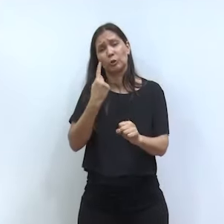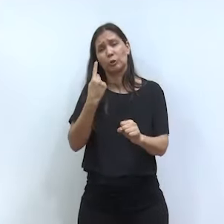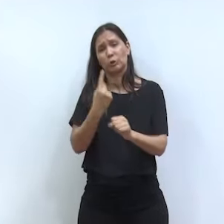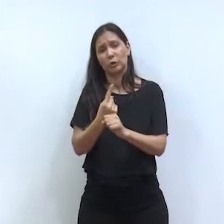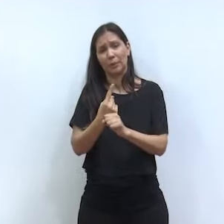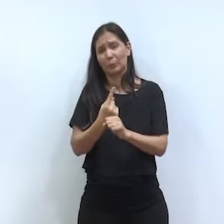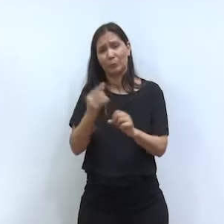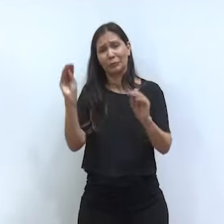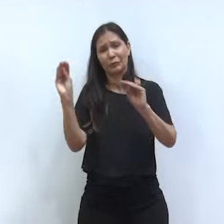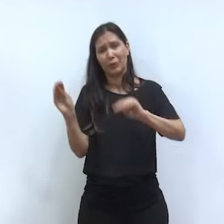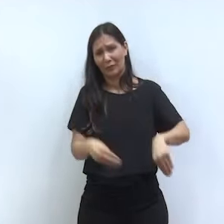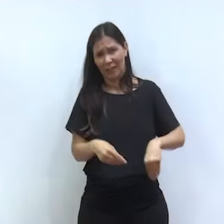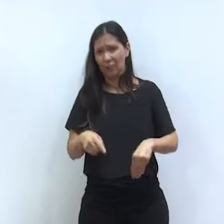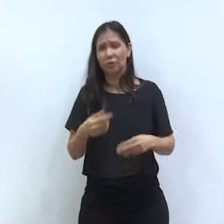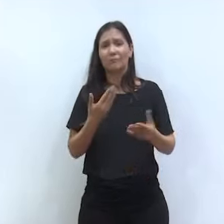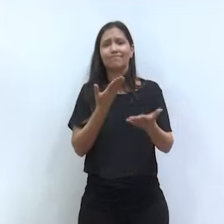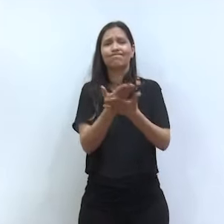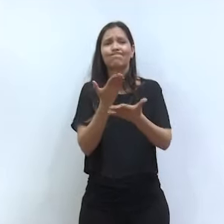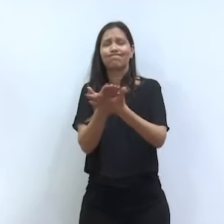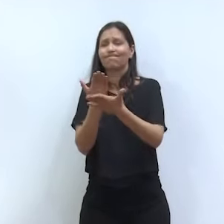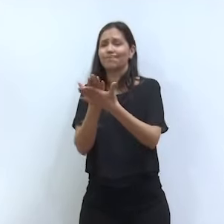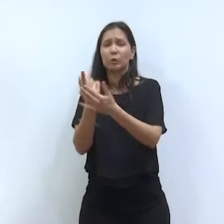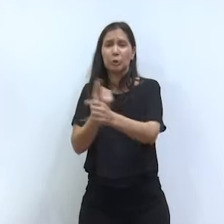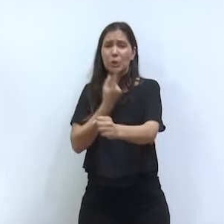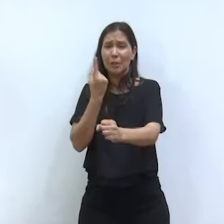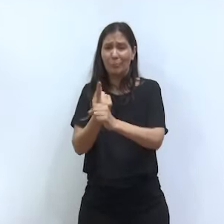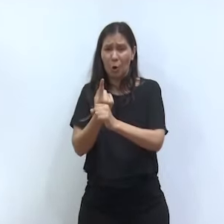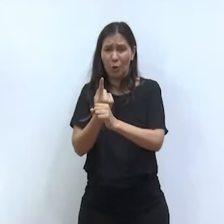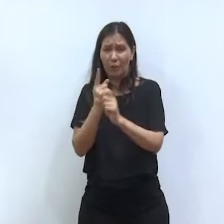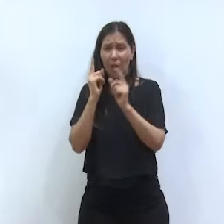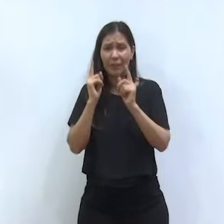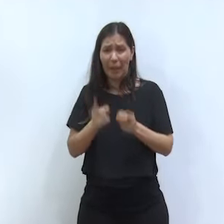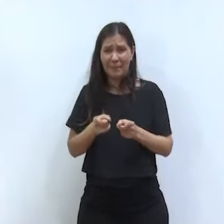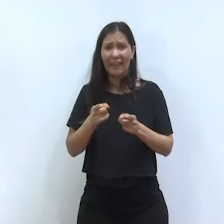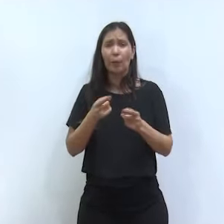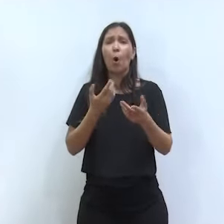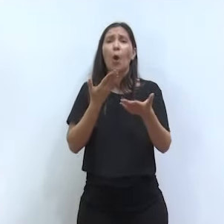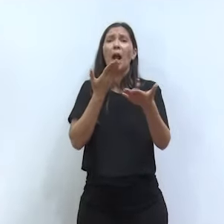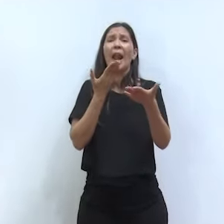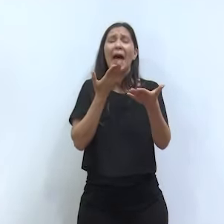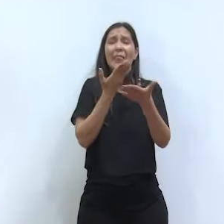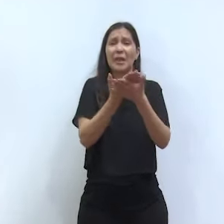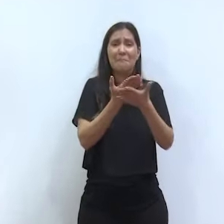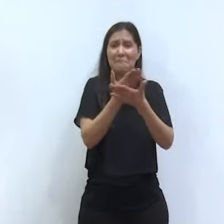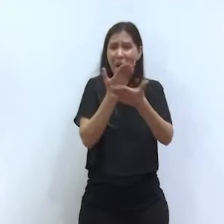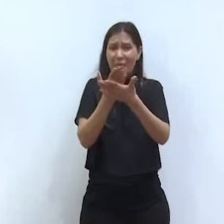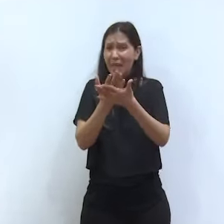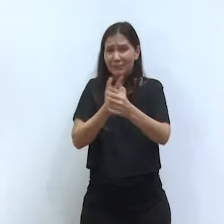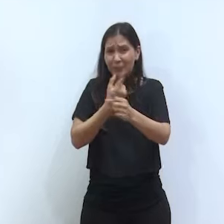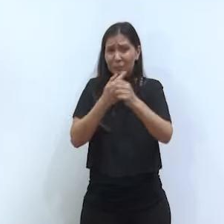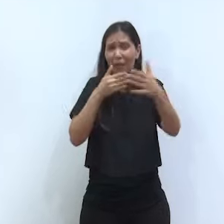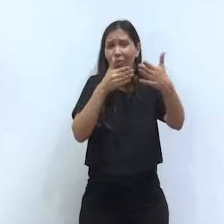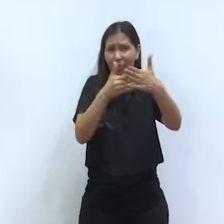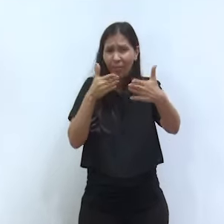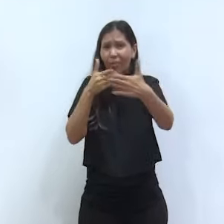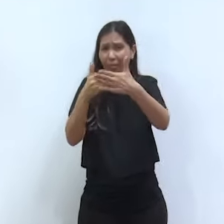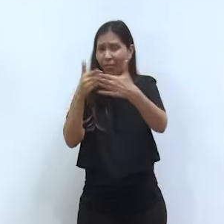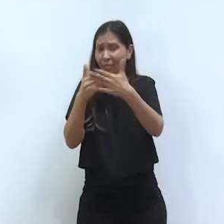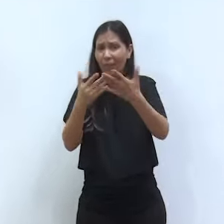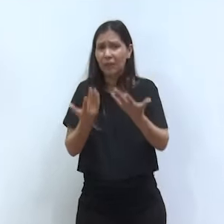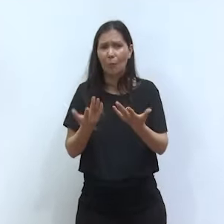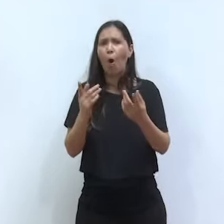logró demandar incluso ni siquiera se logró instalar la demanda de que eso era necesario algunos se corrieron y